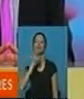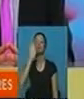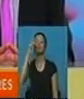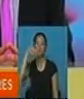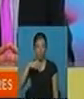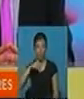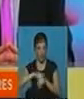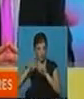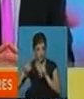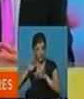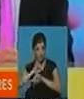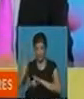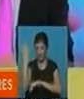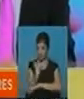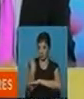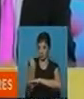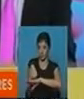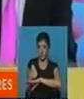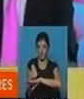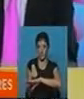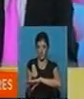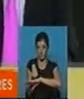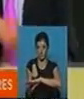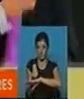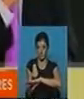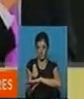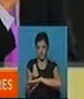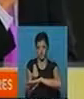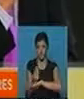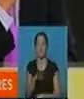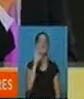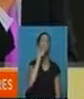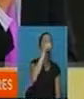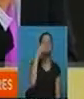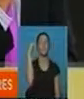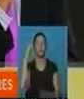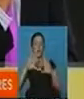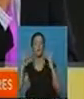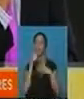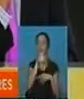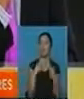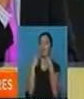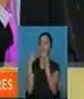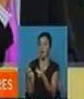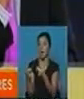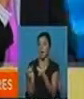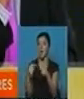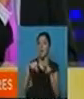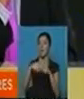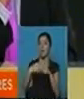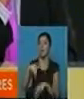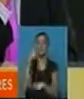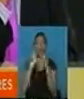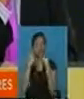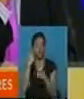durante su gestión no fue que Estados Unidos a nivel internacional apoyara, por ejemplo, los mecanismos de regulación